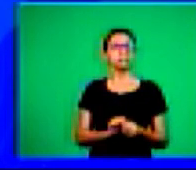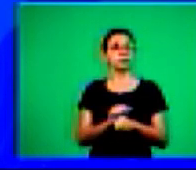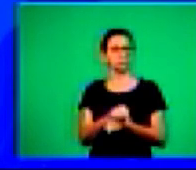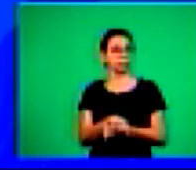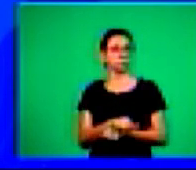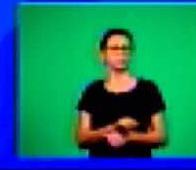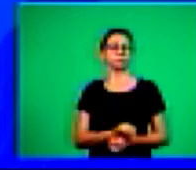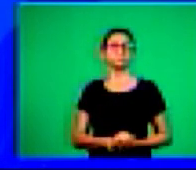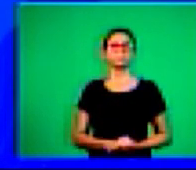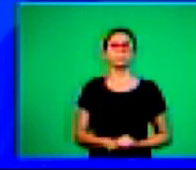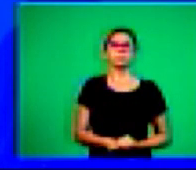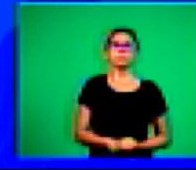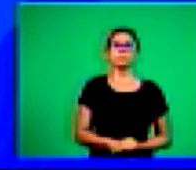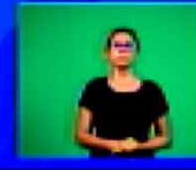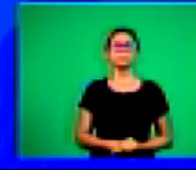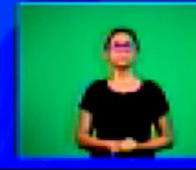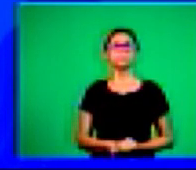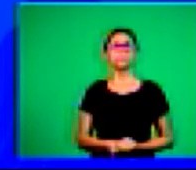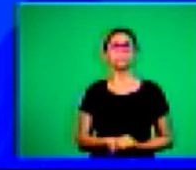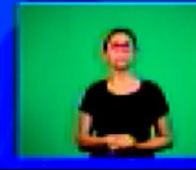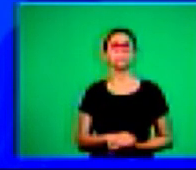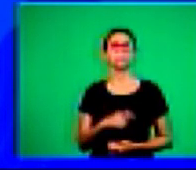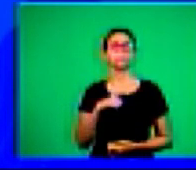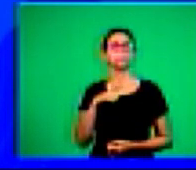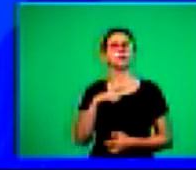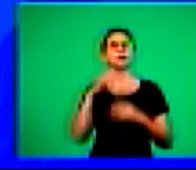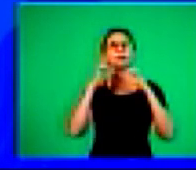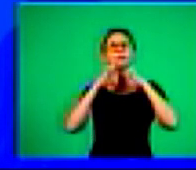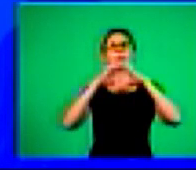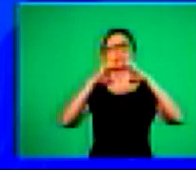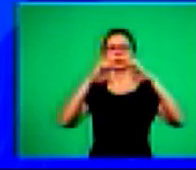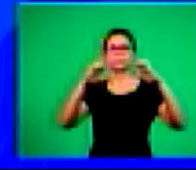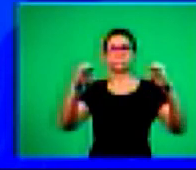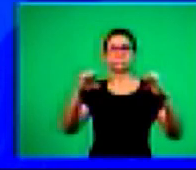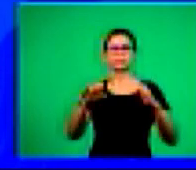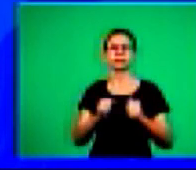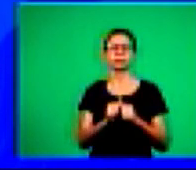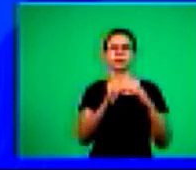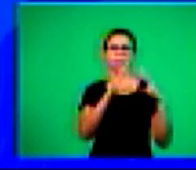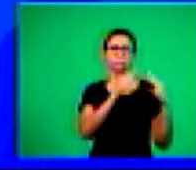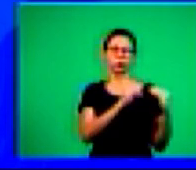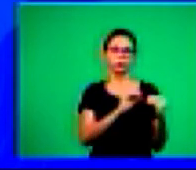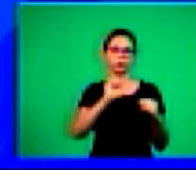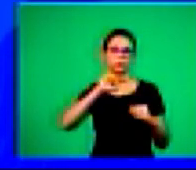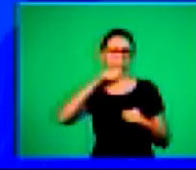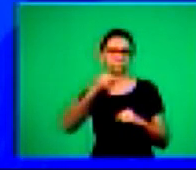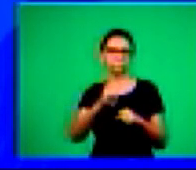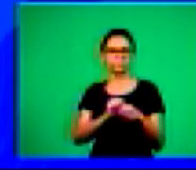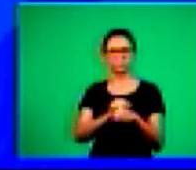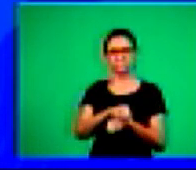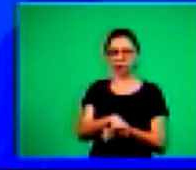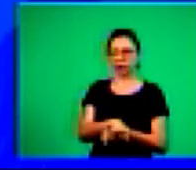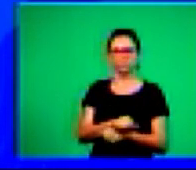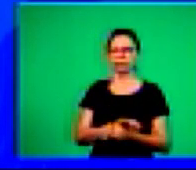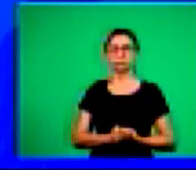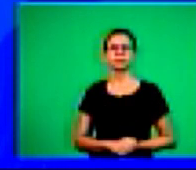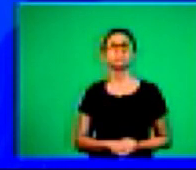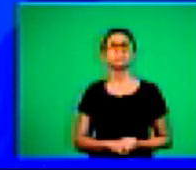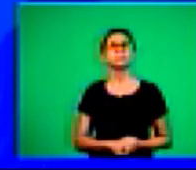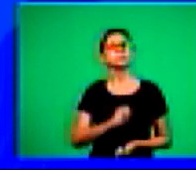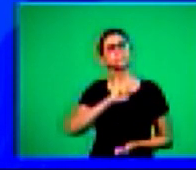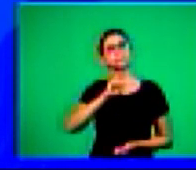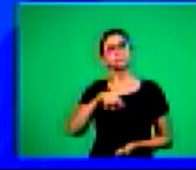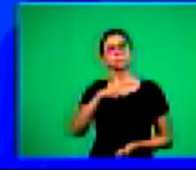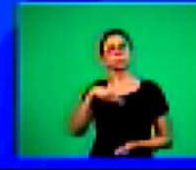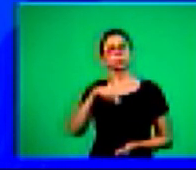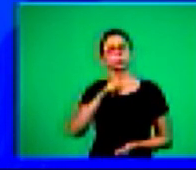un seminario acompañado de evangelización que fue hecho también en la noche después del seminario en la